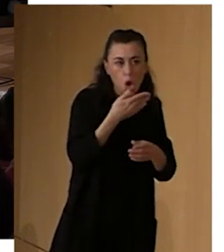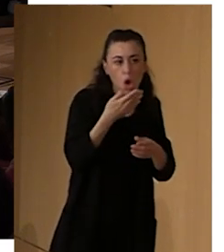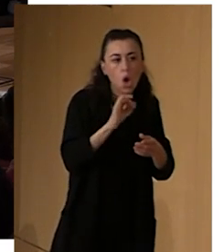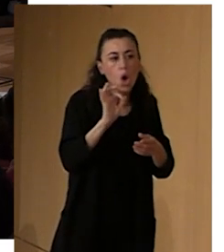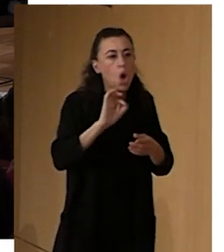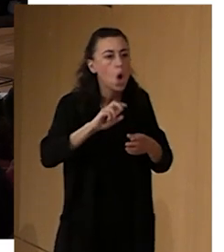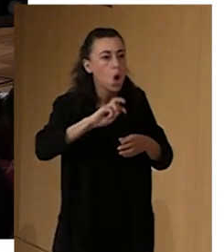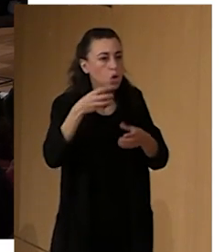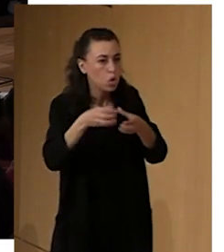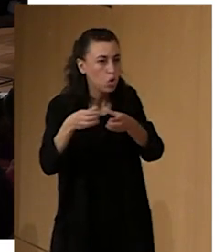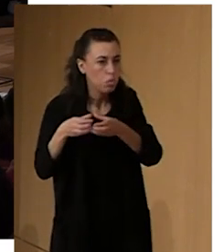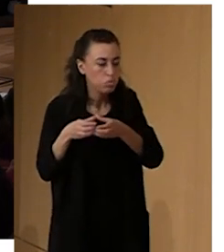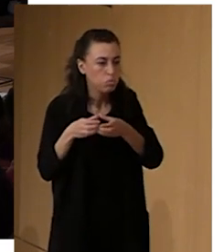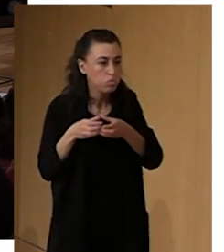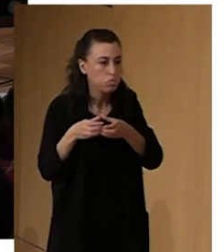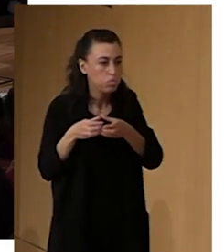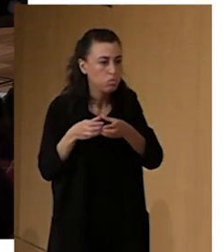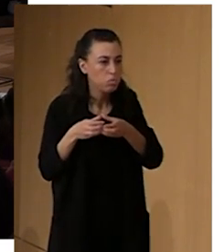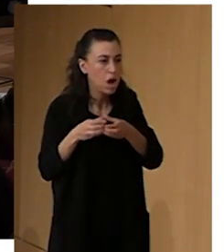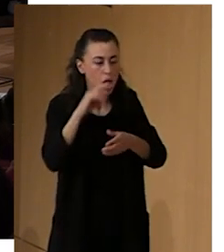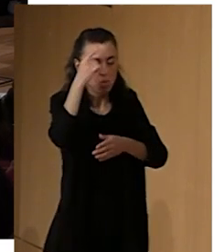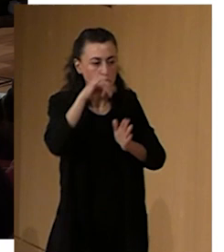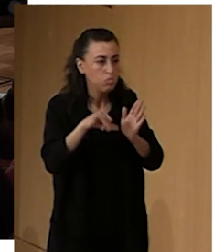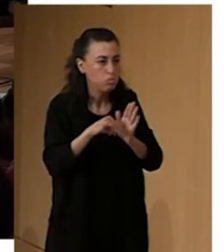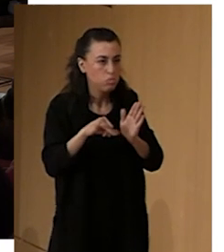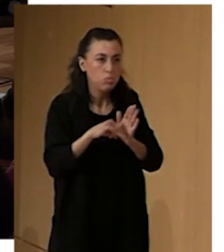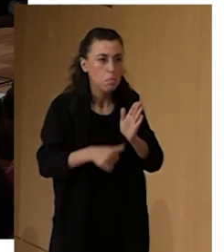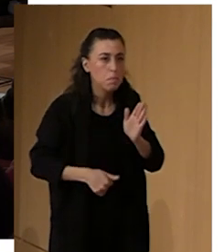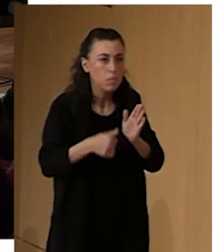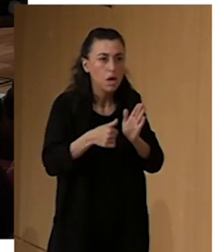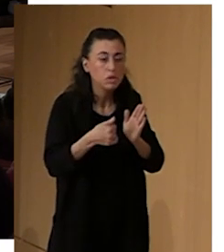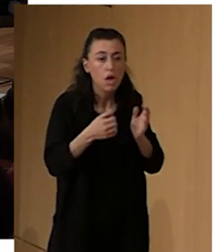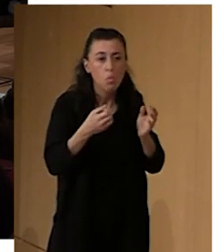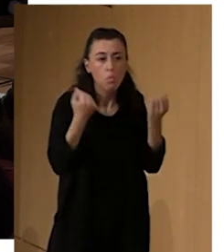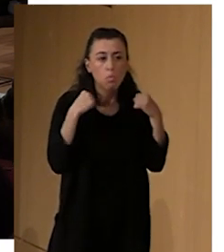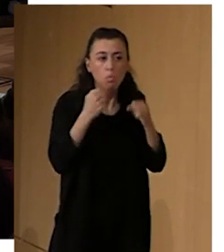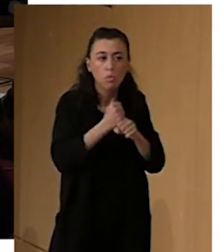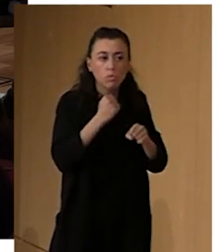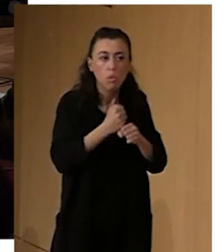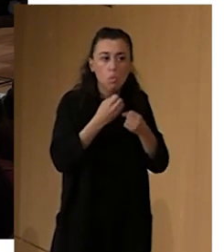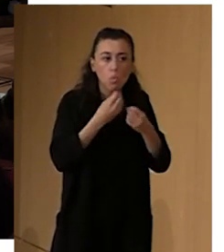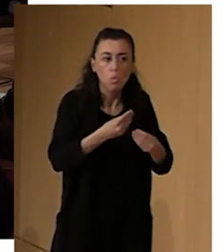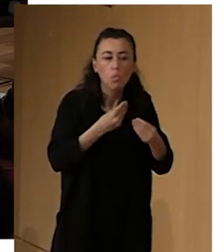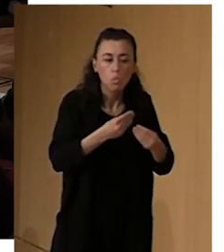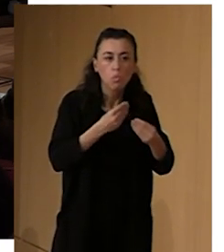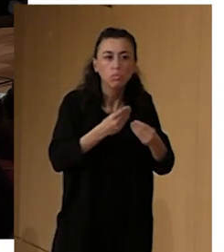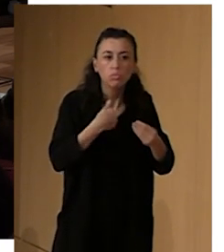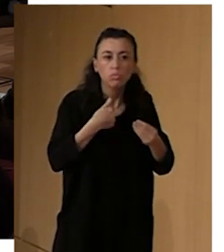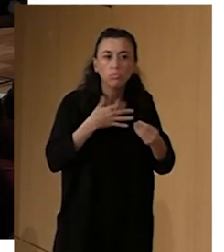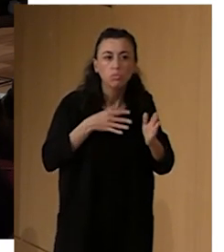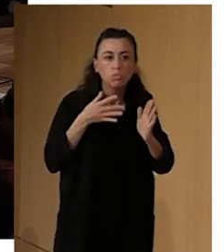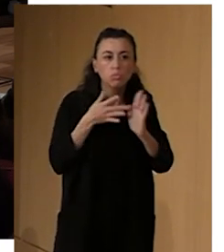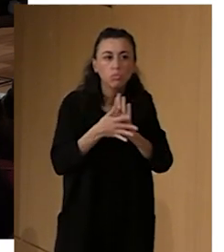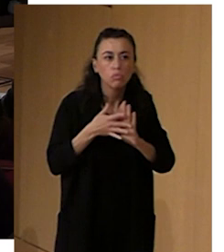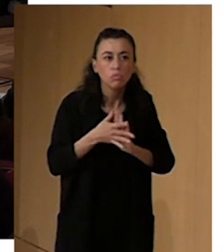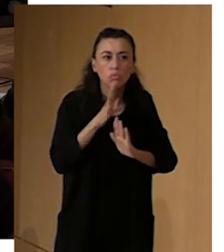cultura esto creo que es la mejor buena práctica que puedo que puedo comentar porque realmente nos ha permitido ver que no hay que